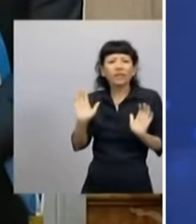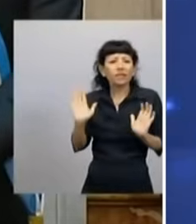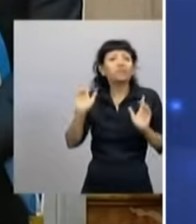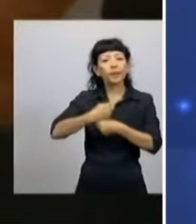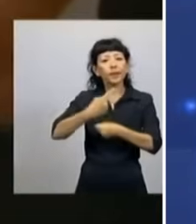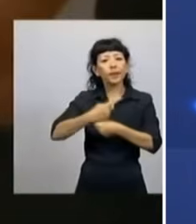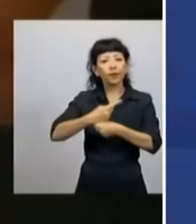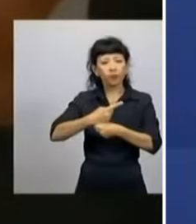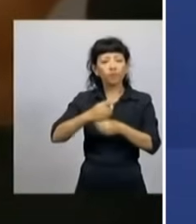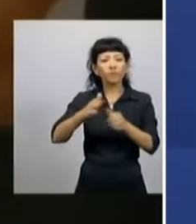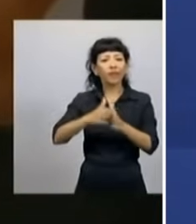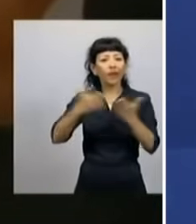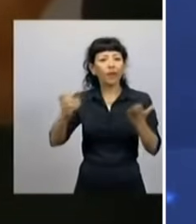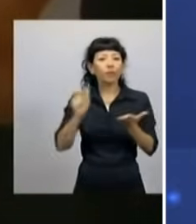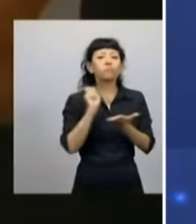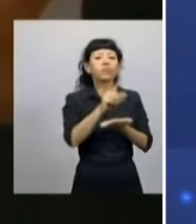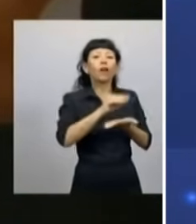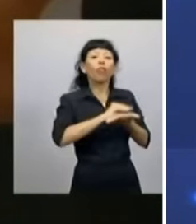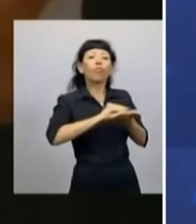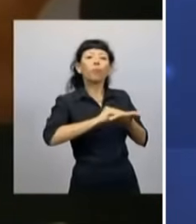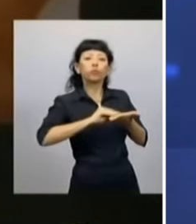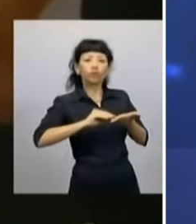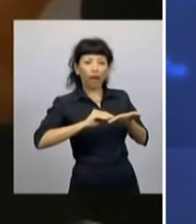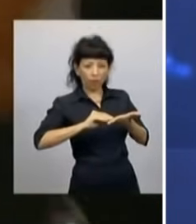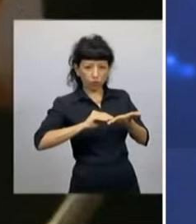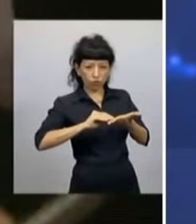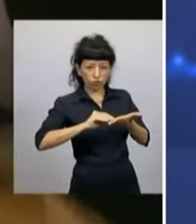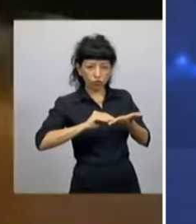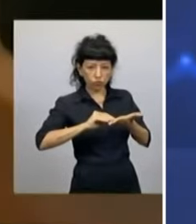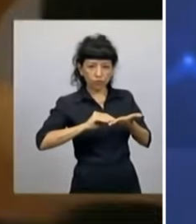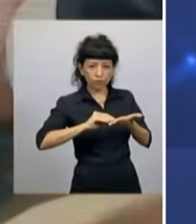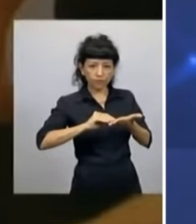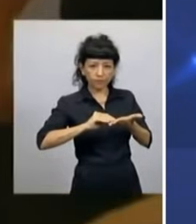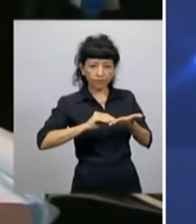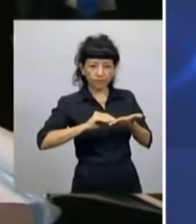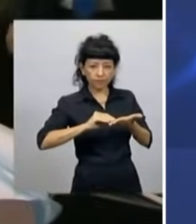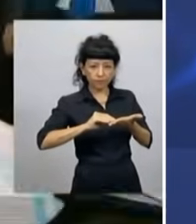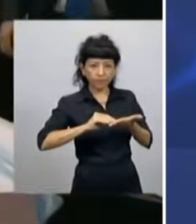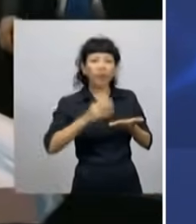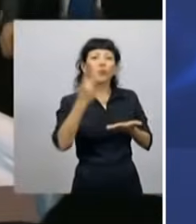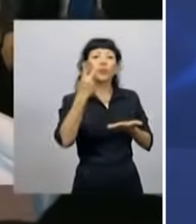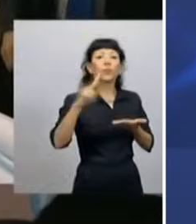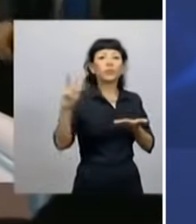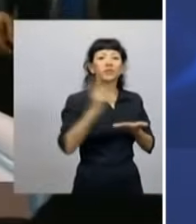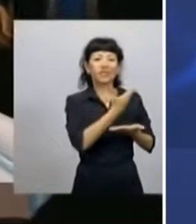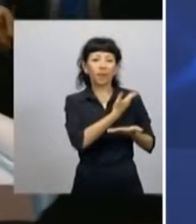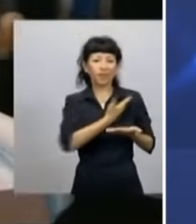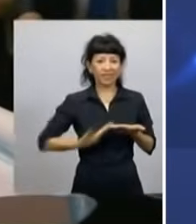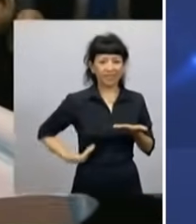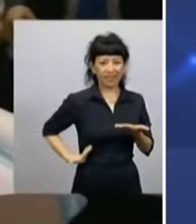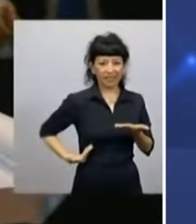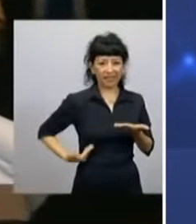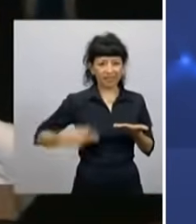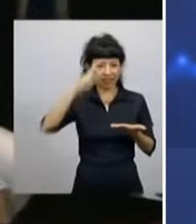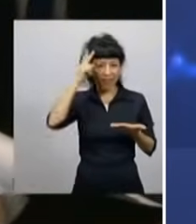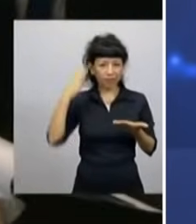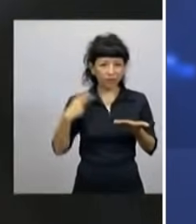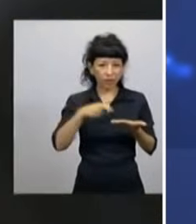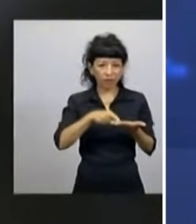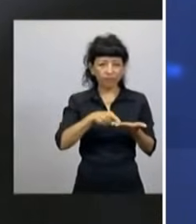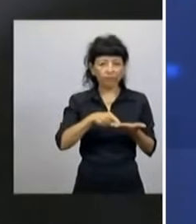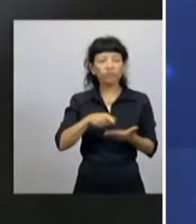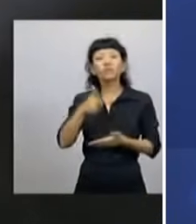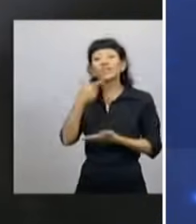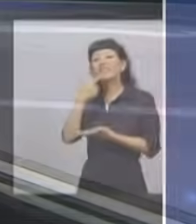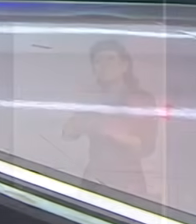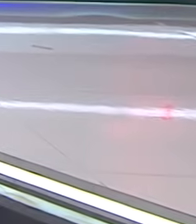tal vez la Argentina logre reencauzar su economía, que es el ministro de Economía, Luis Caputo. ¿Qué podemos decir de Luis Caputo? Que